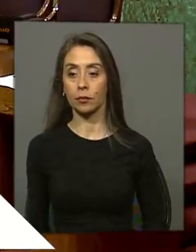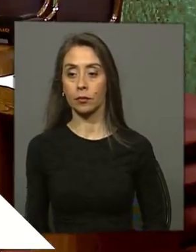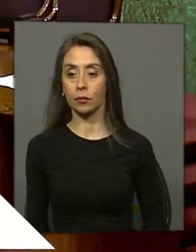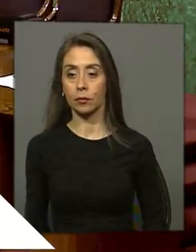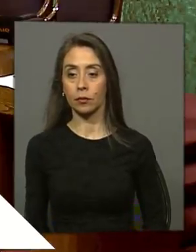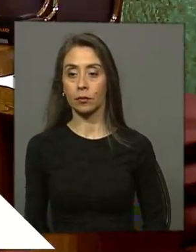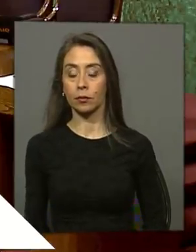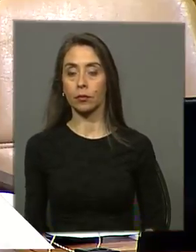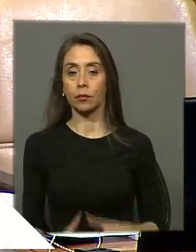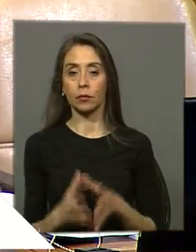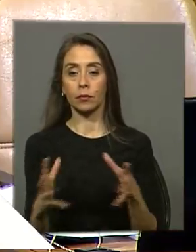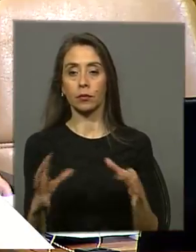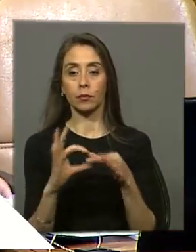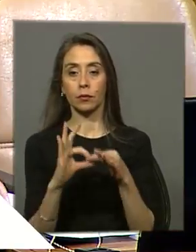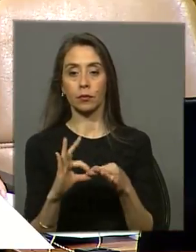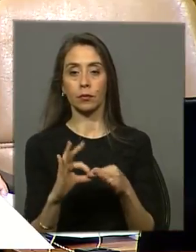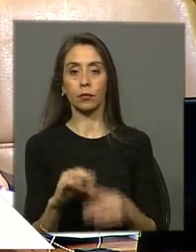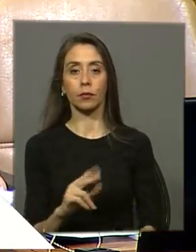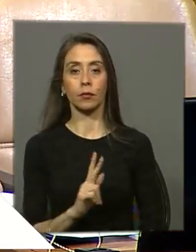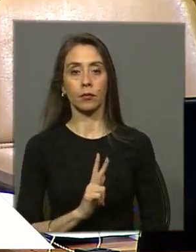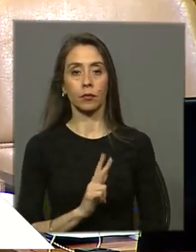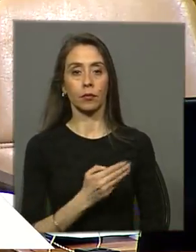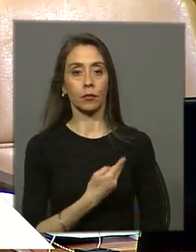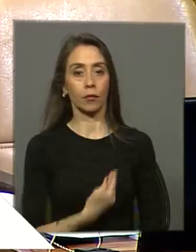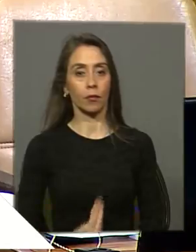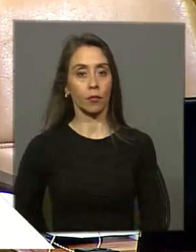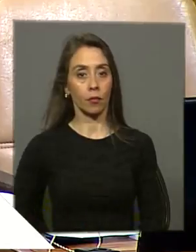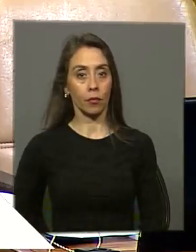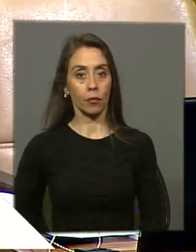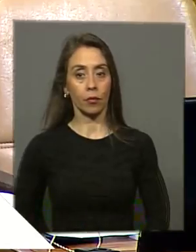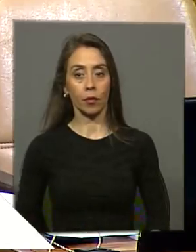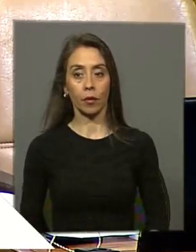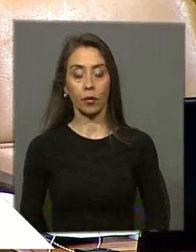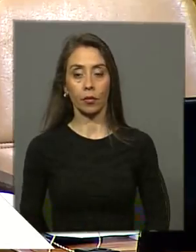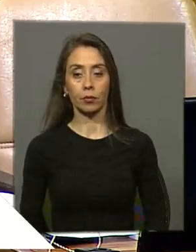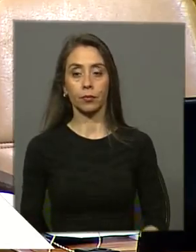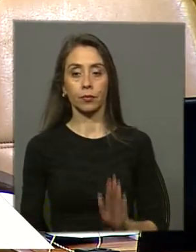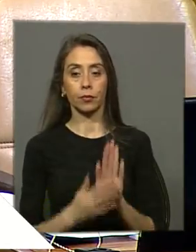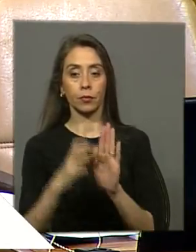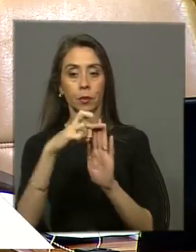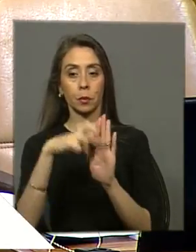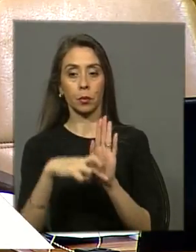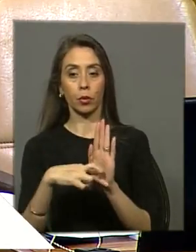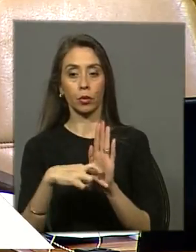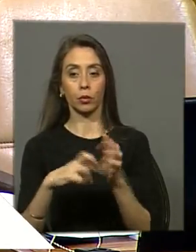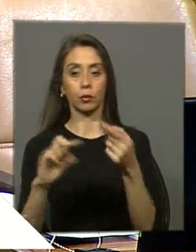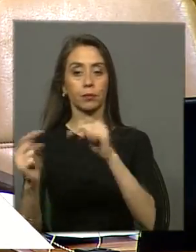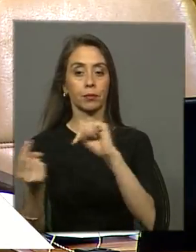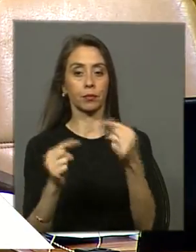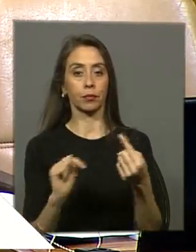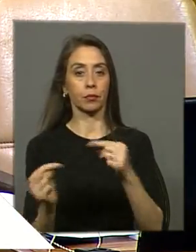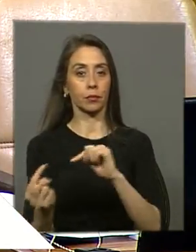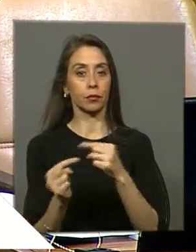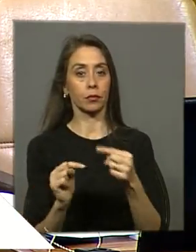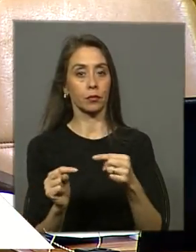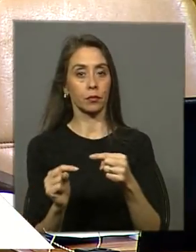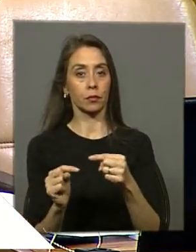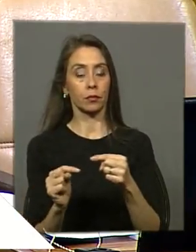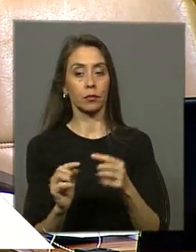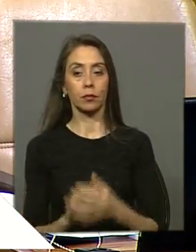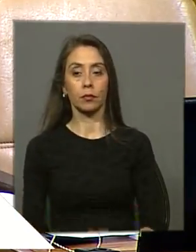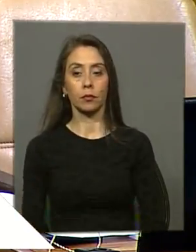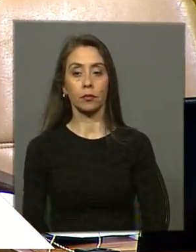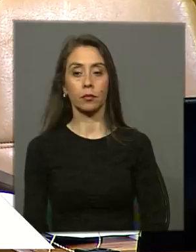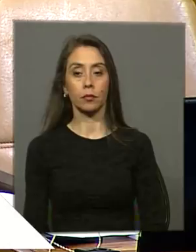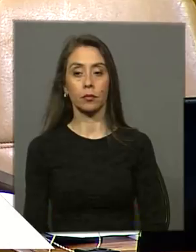muchas gracias señor presidente el proyecto que hoy debatimos ha sido